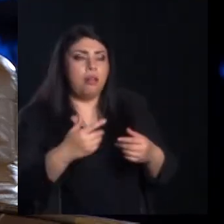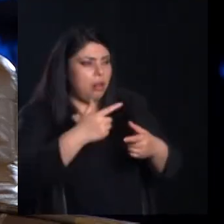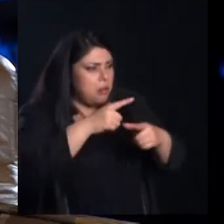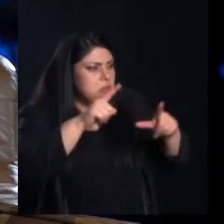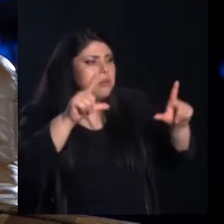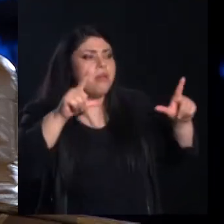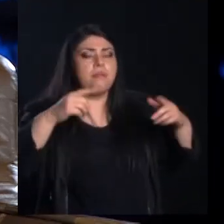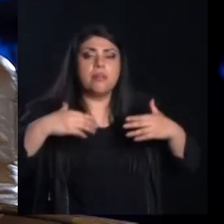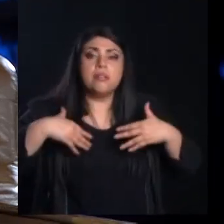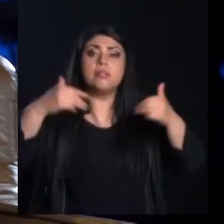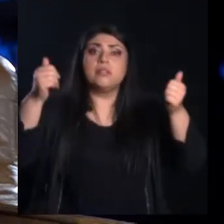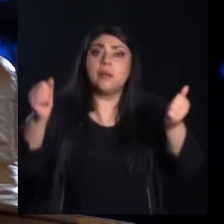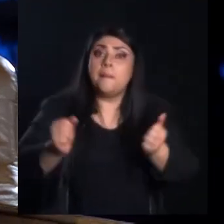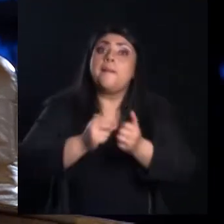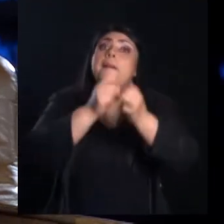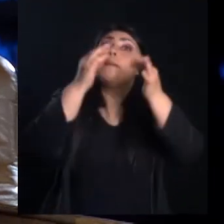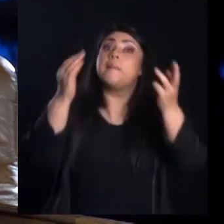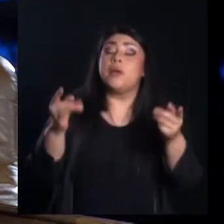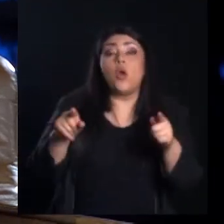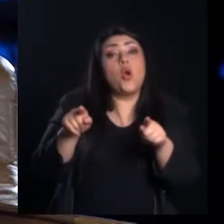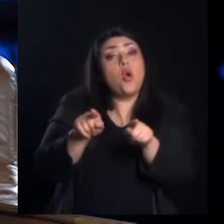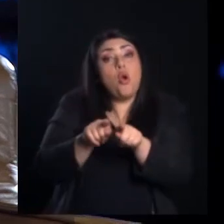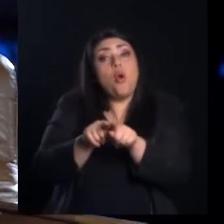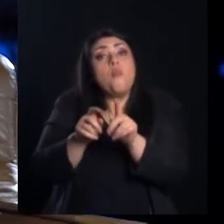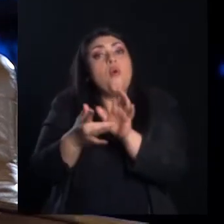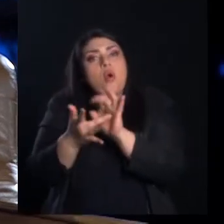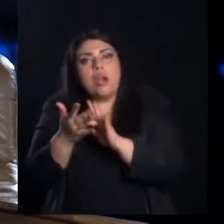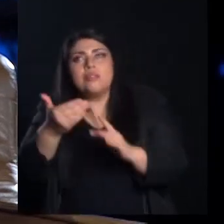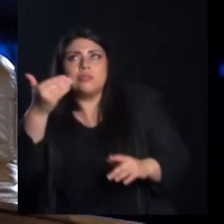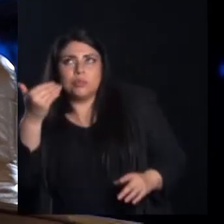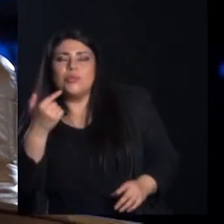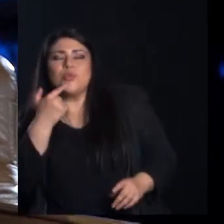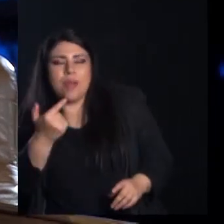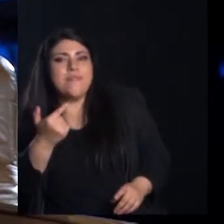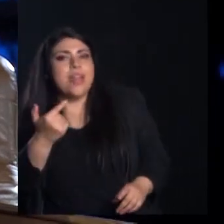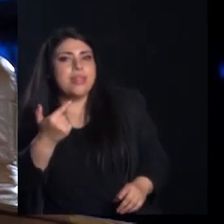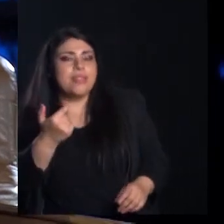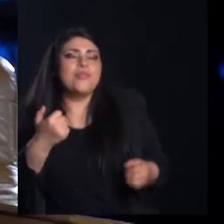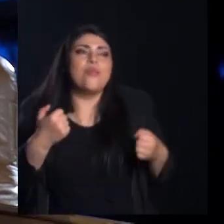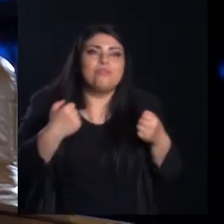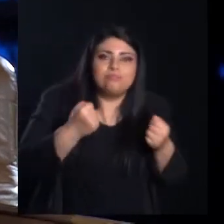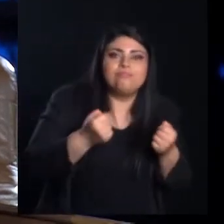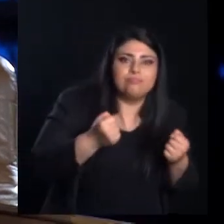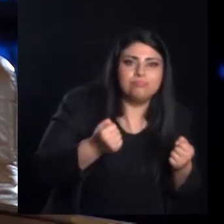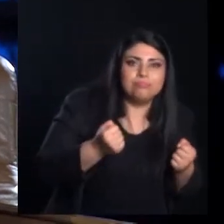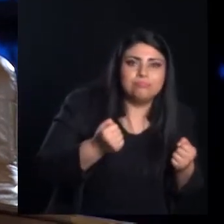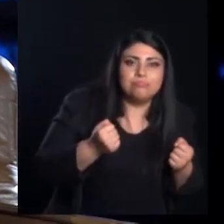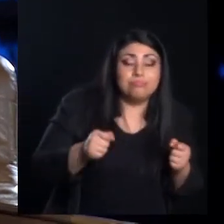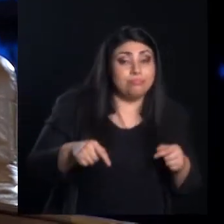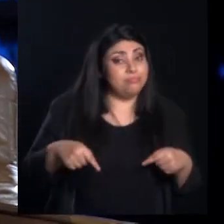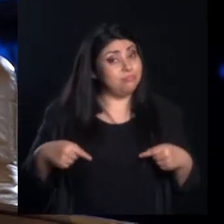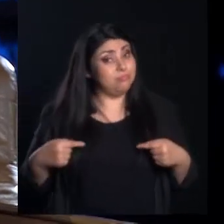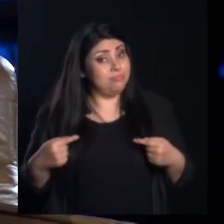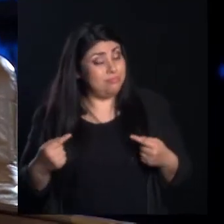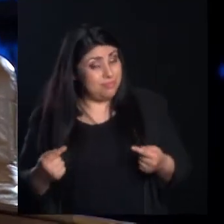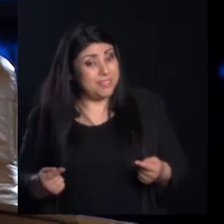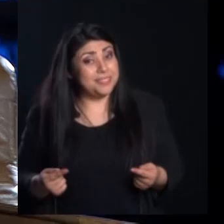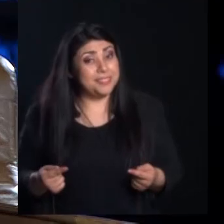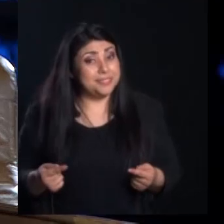lemon ya entonces empieza a cumplir lo que jesús les habla y empiezan entonces a